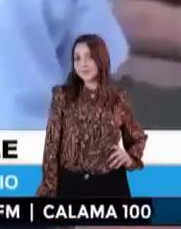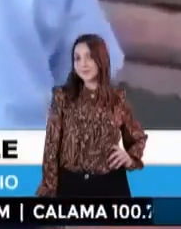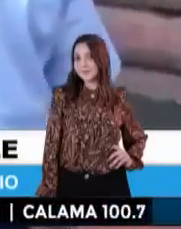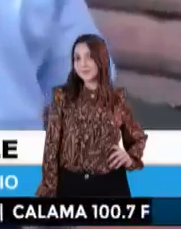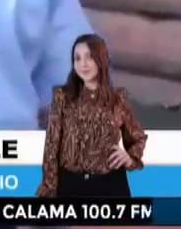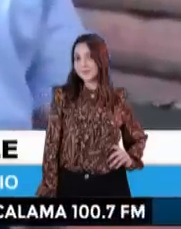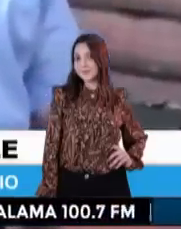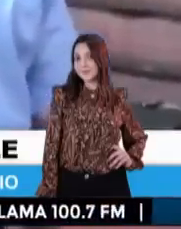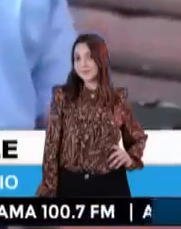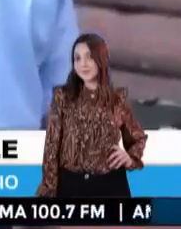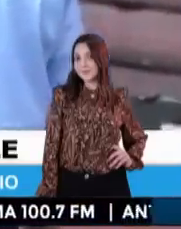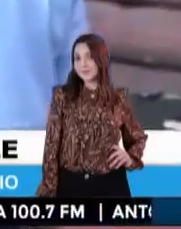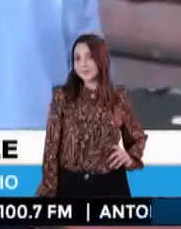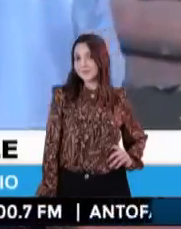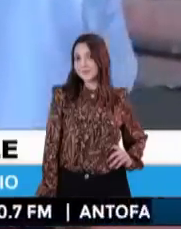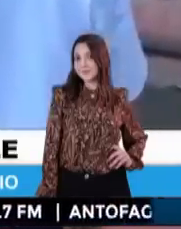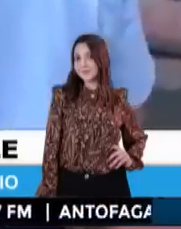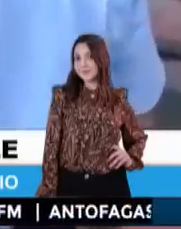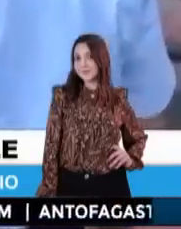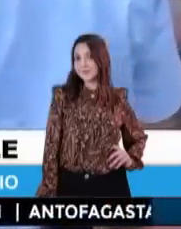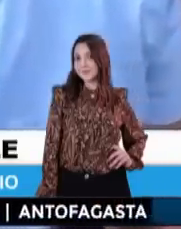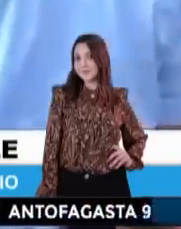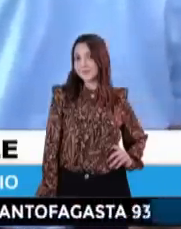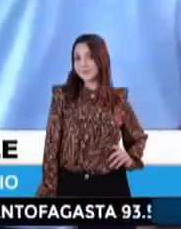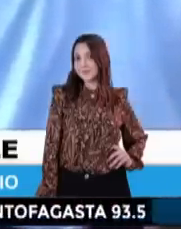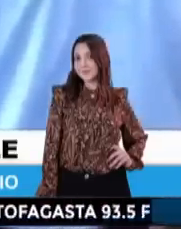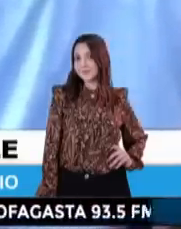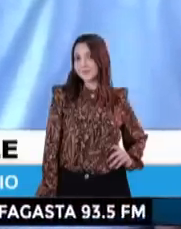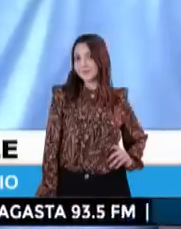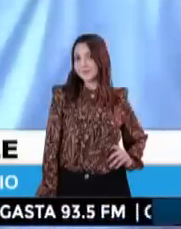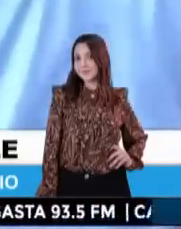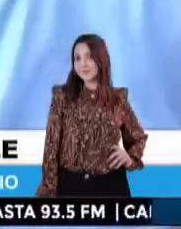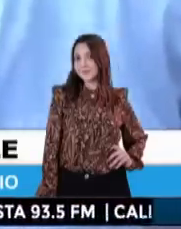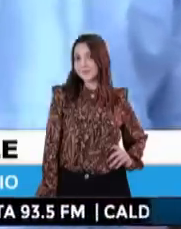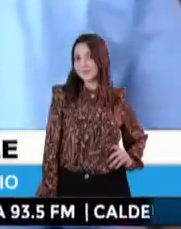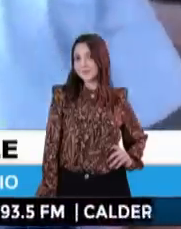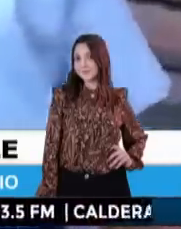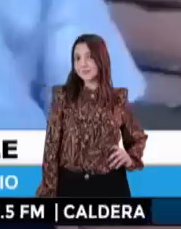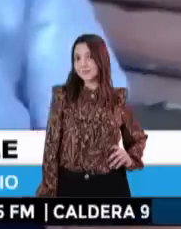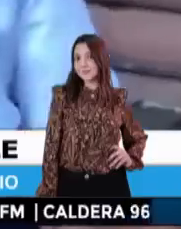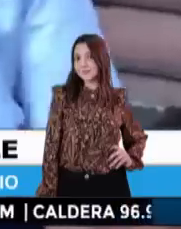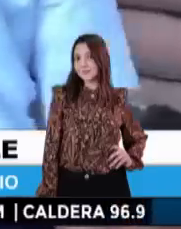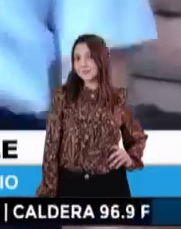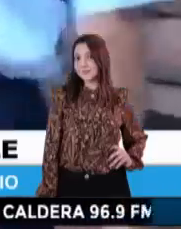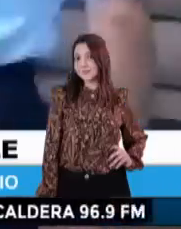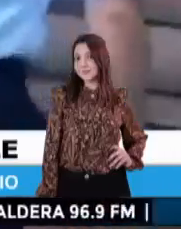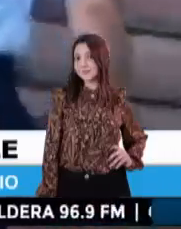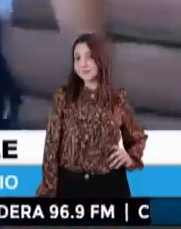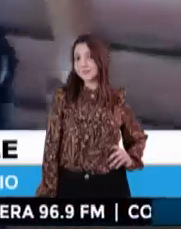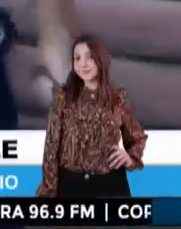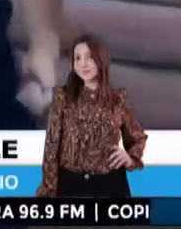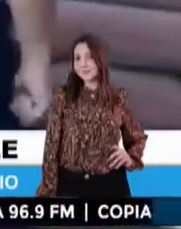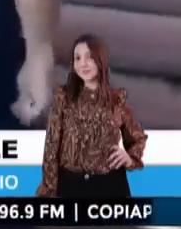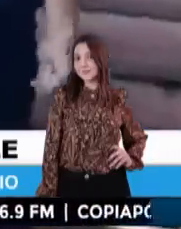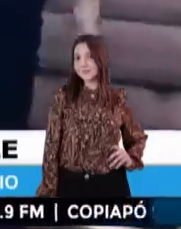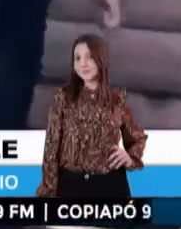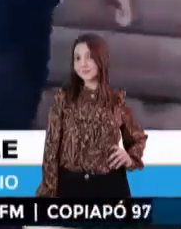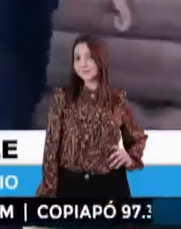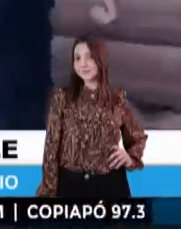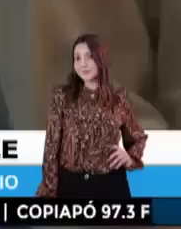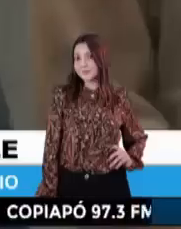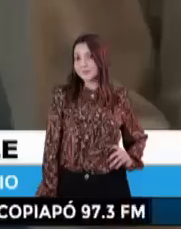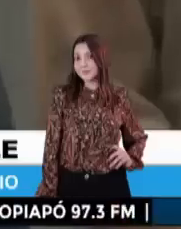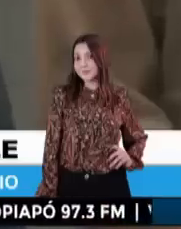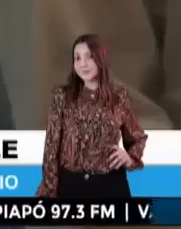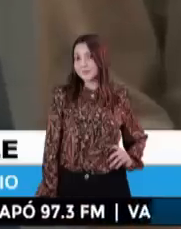través de estas comisiones en donde se va a realizar estas sesiones para conocer la versión del Ejecutivo. Ahora bien,